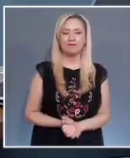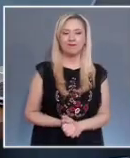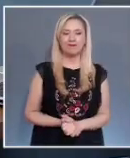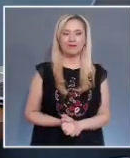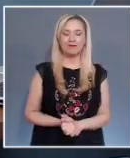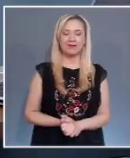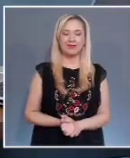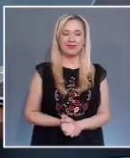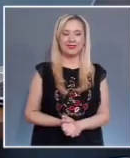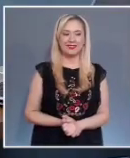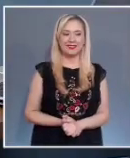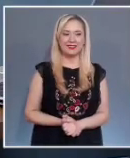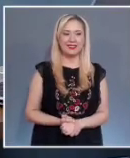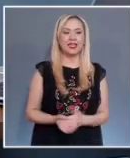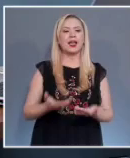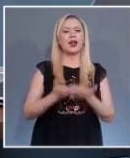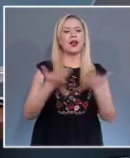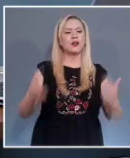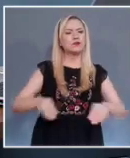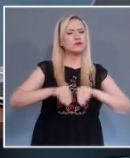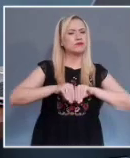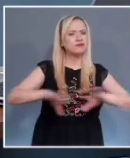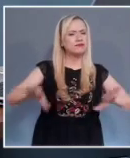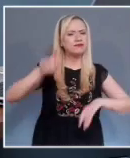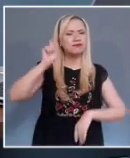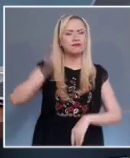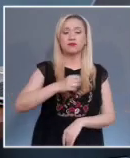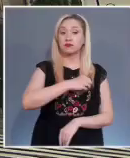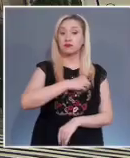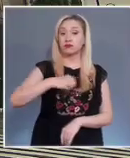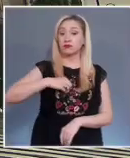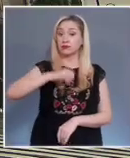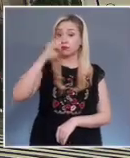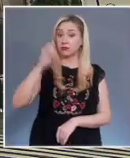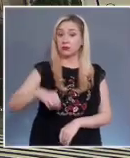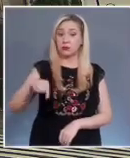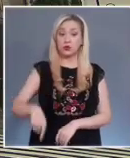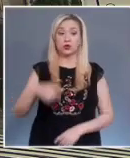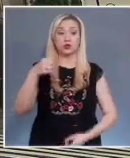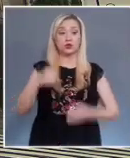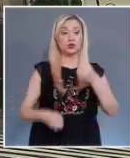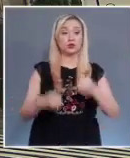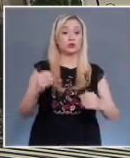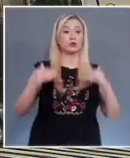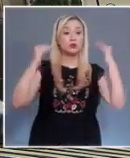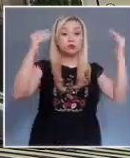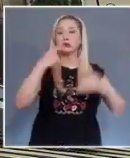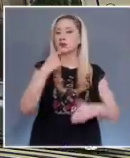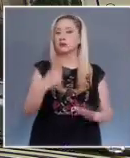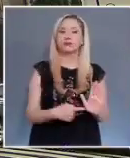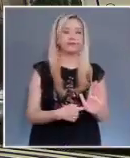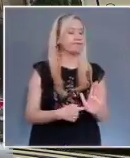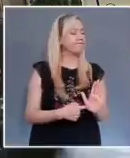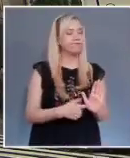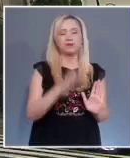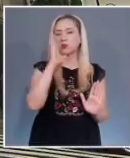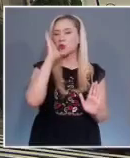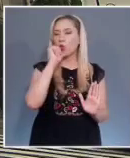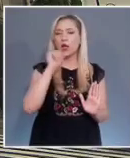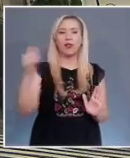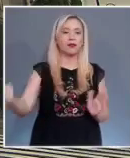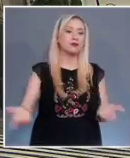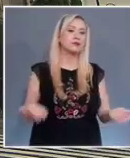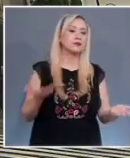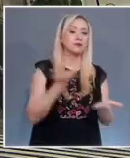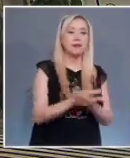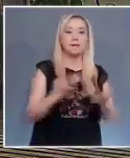Y se publicó un criterio obligatorio del Pleno de la Corte que establece que es inválido solicitar a las personas demostrar